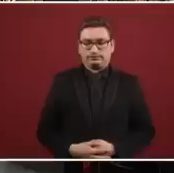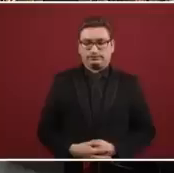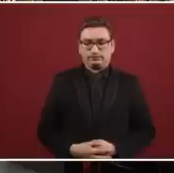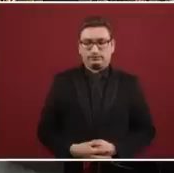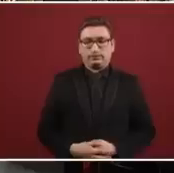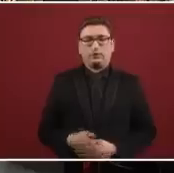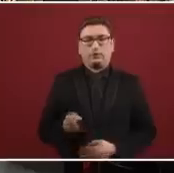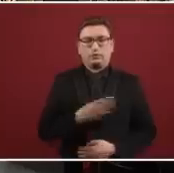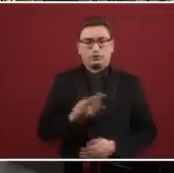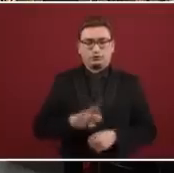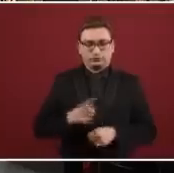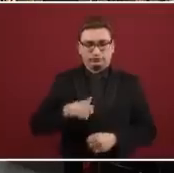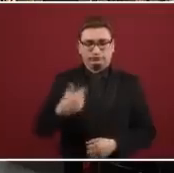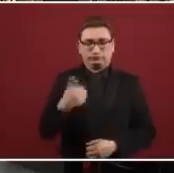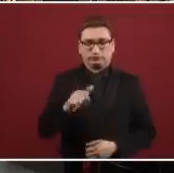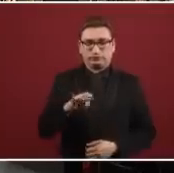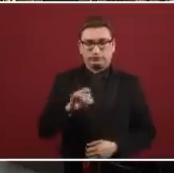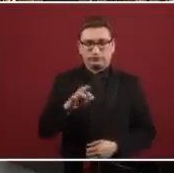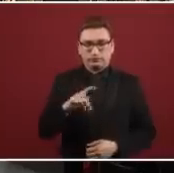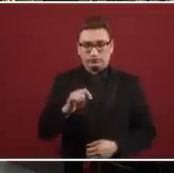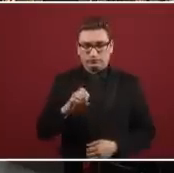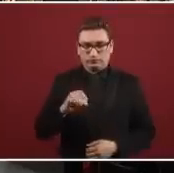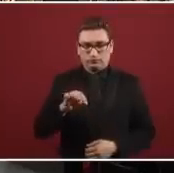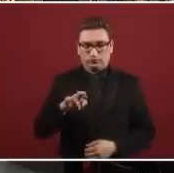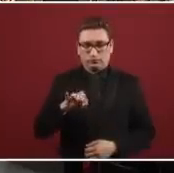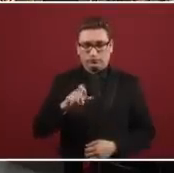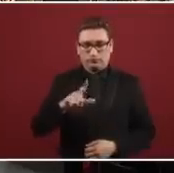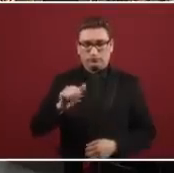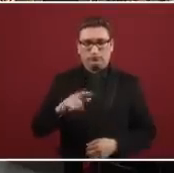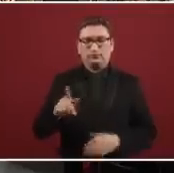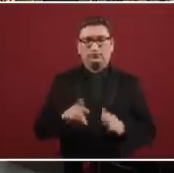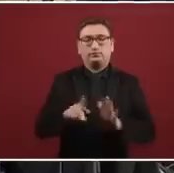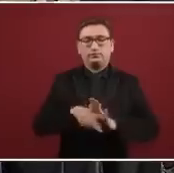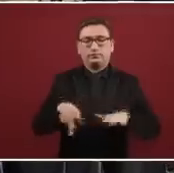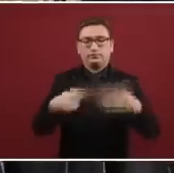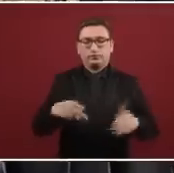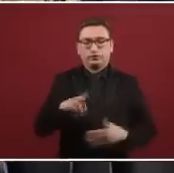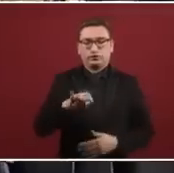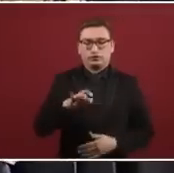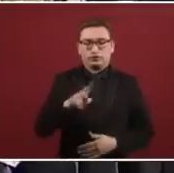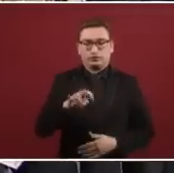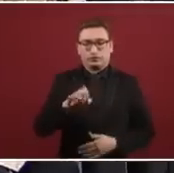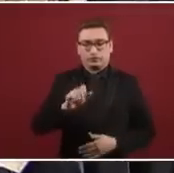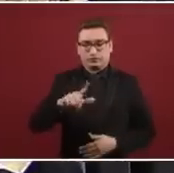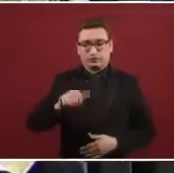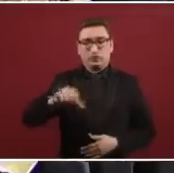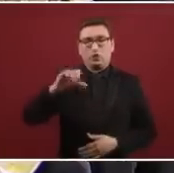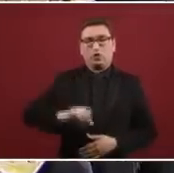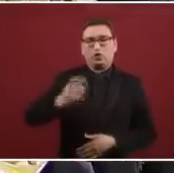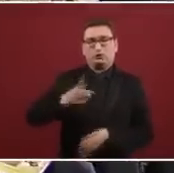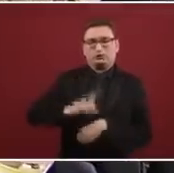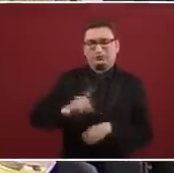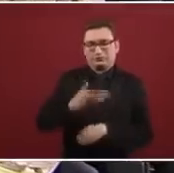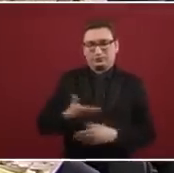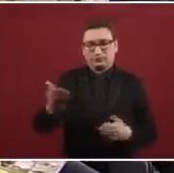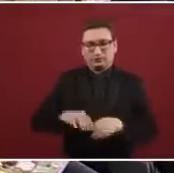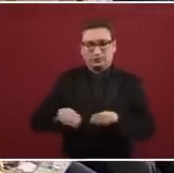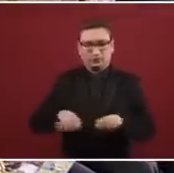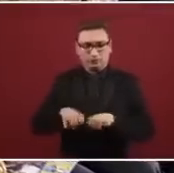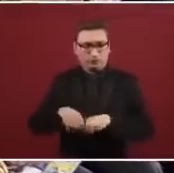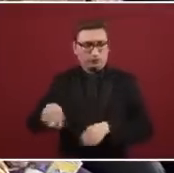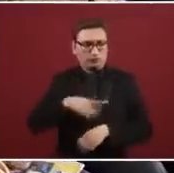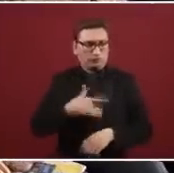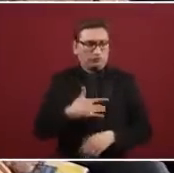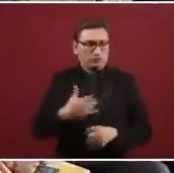Buenos días a todos. Alberto Morales, del periódico Universal. Presidente, ¿cuál es el balance que le dio hoy el Gabinete de Seguridad, toda vez que hoy se da a